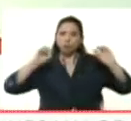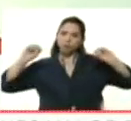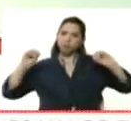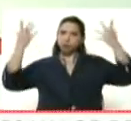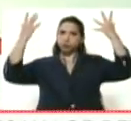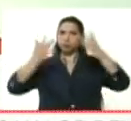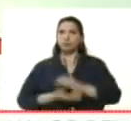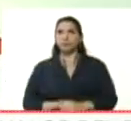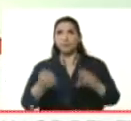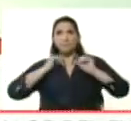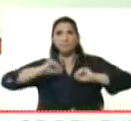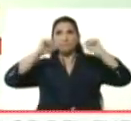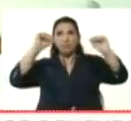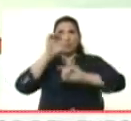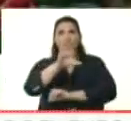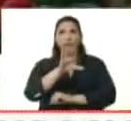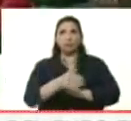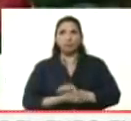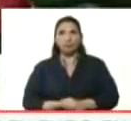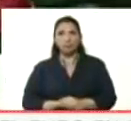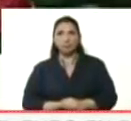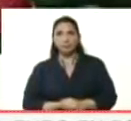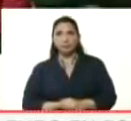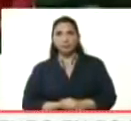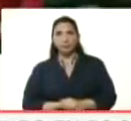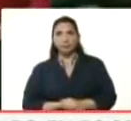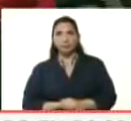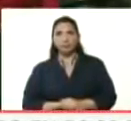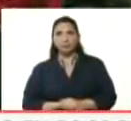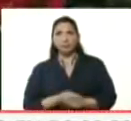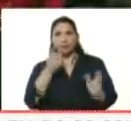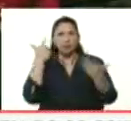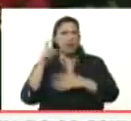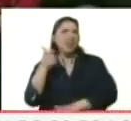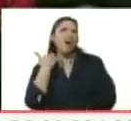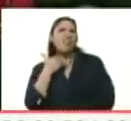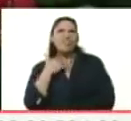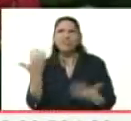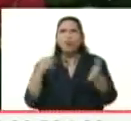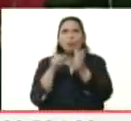venceremos. ¡Que viva la patria! ¡Viva! ¿No está Gladys aquí, va?